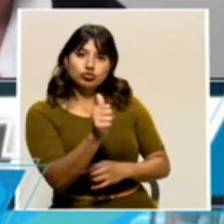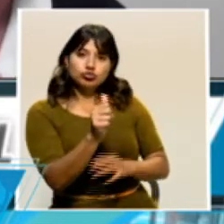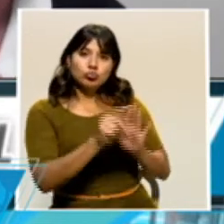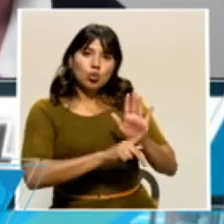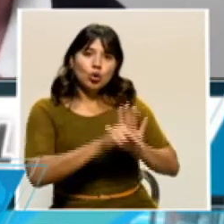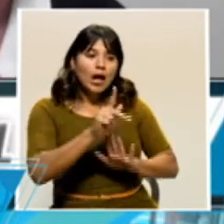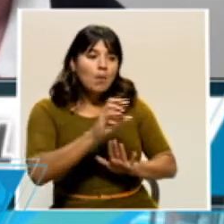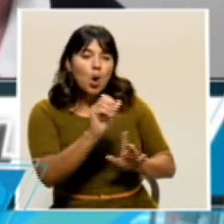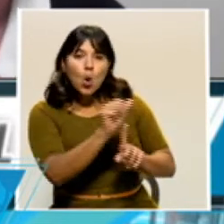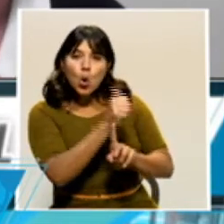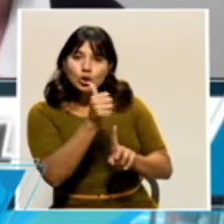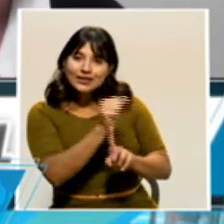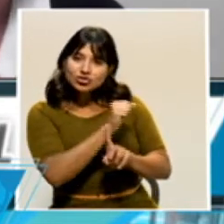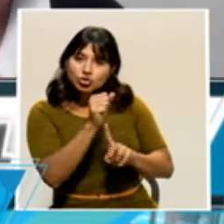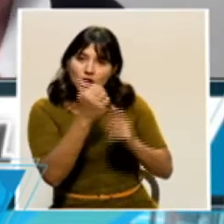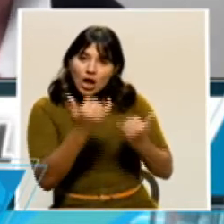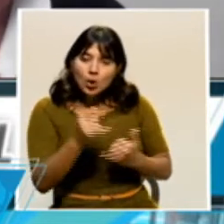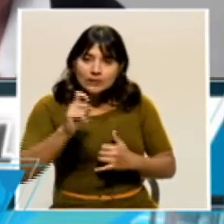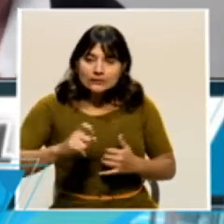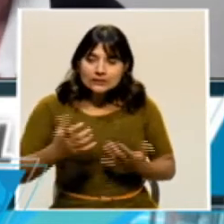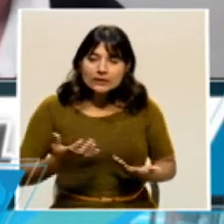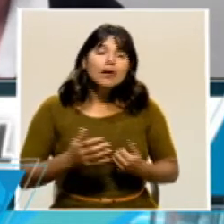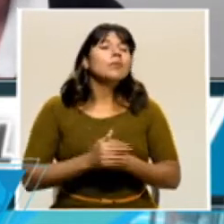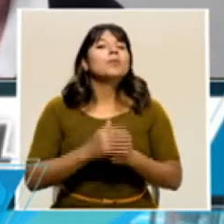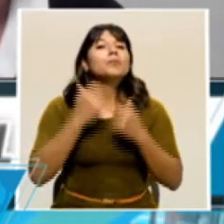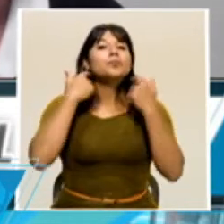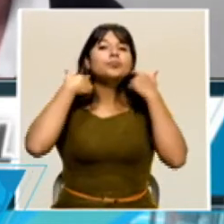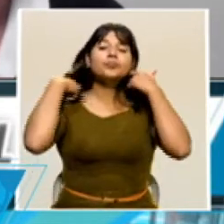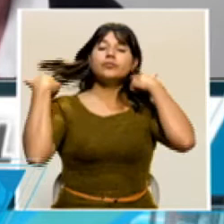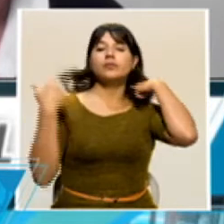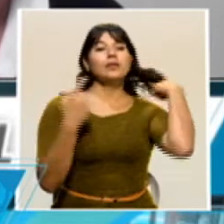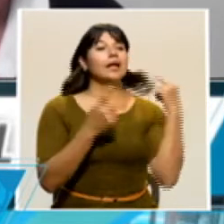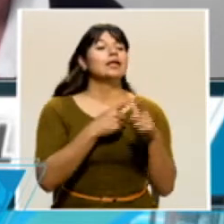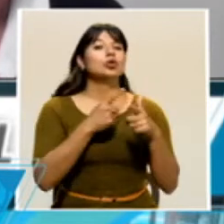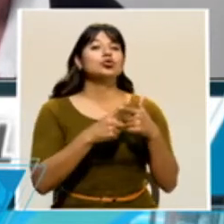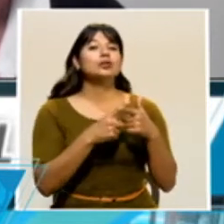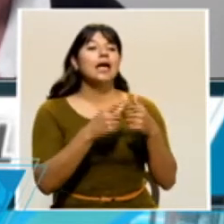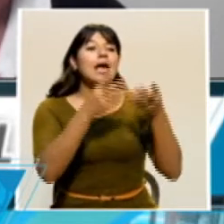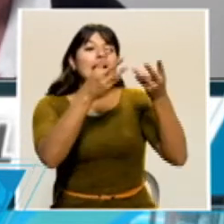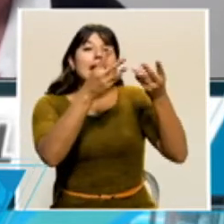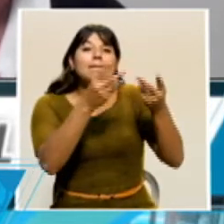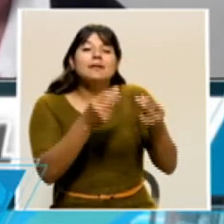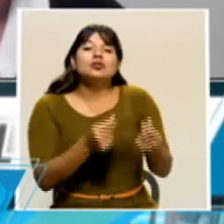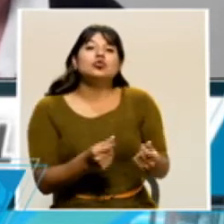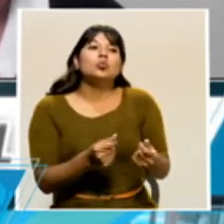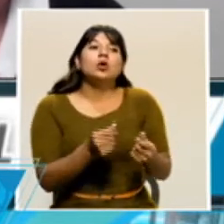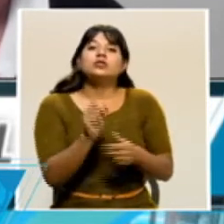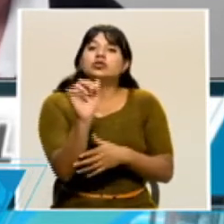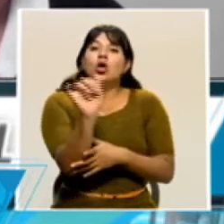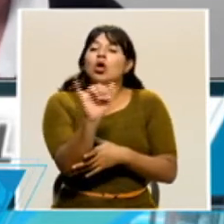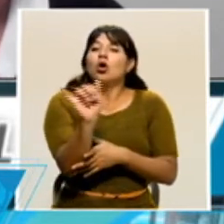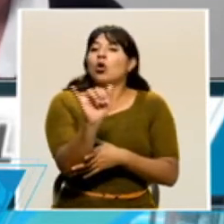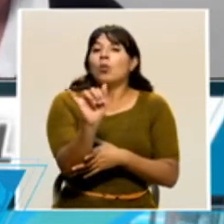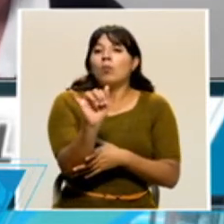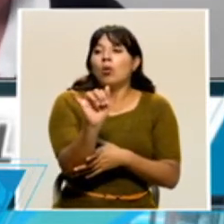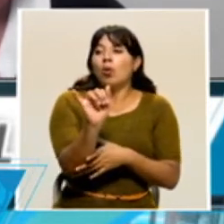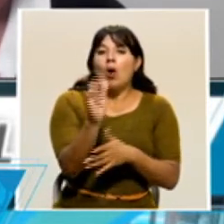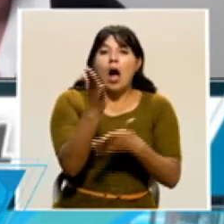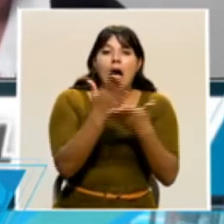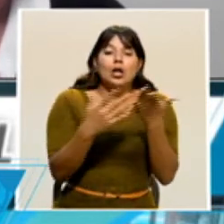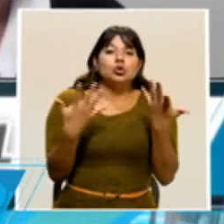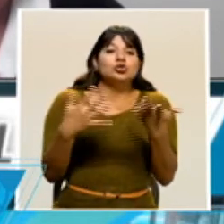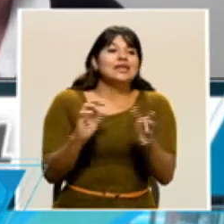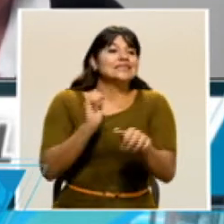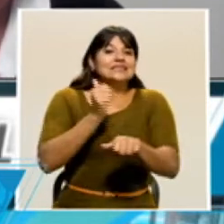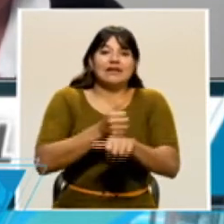como la conformación del presupuesto en muchos sentidos son como cápsulas escritas en piedra que no